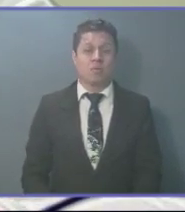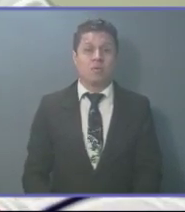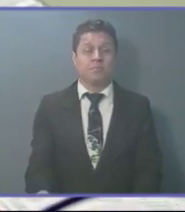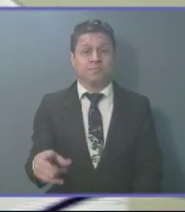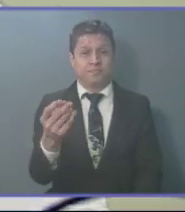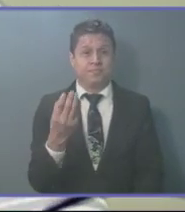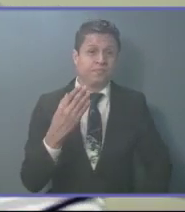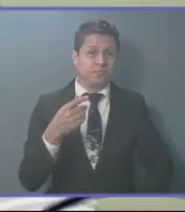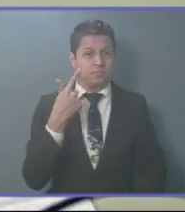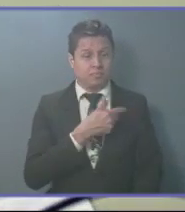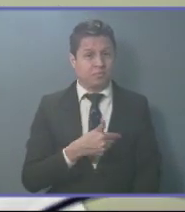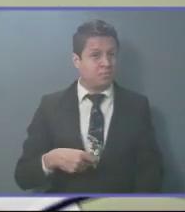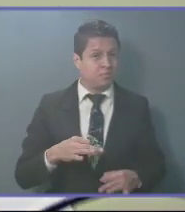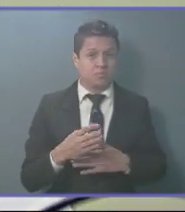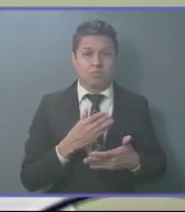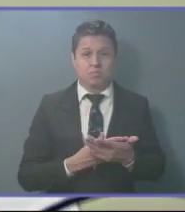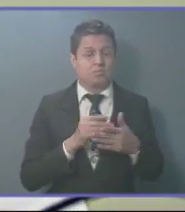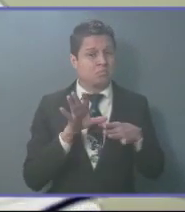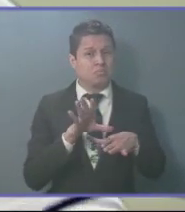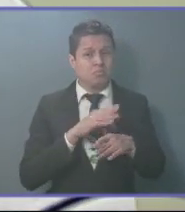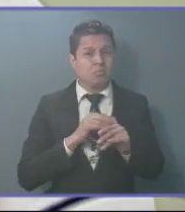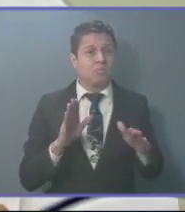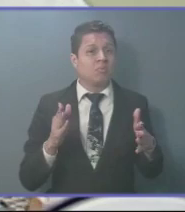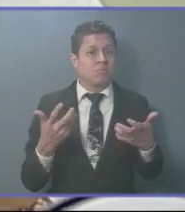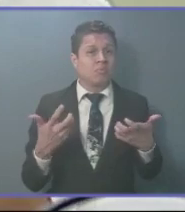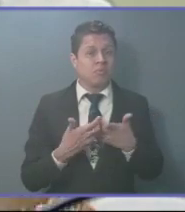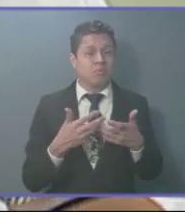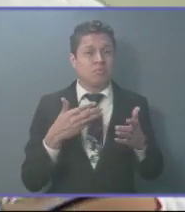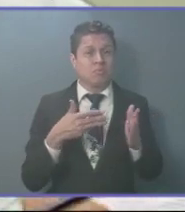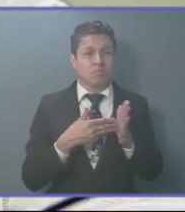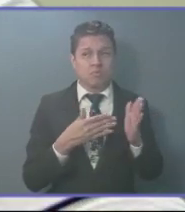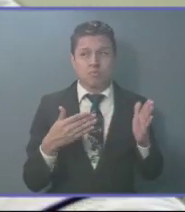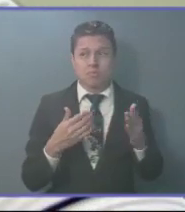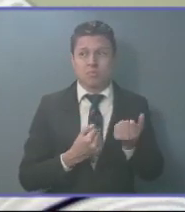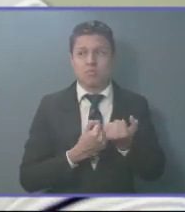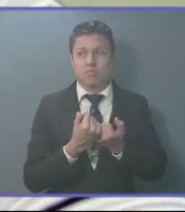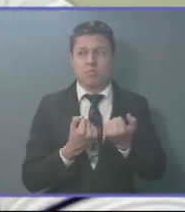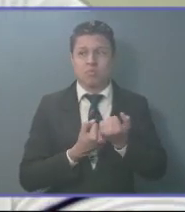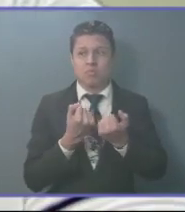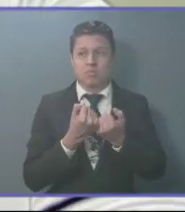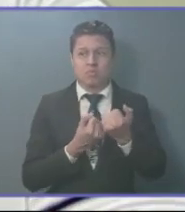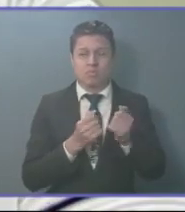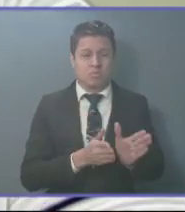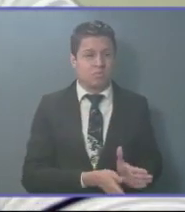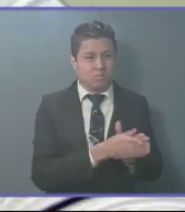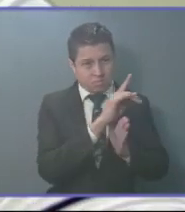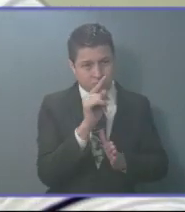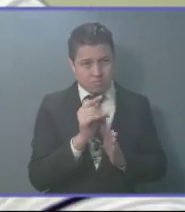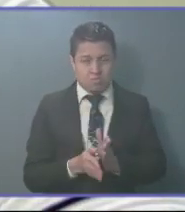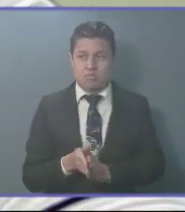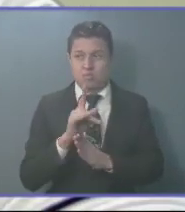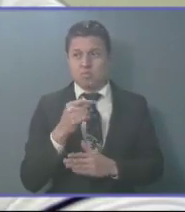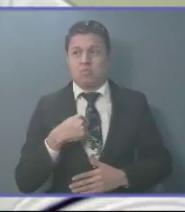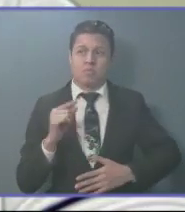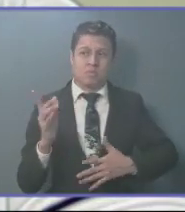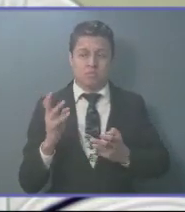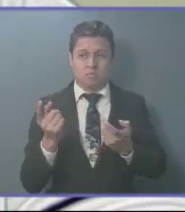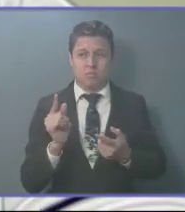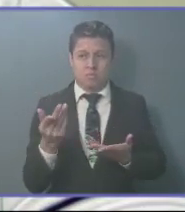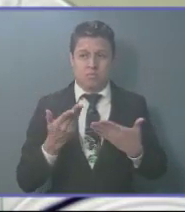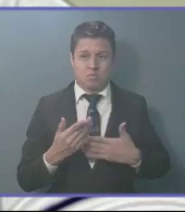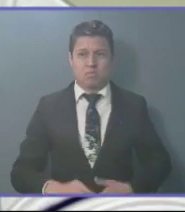presidente que lo veta porque violentamos el deber de colaboración entre órganos, pero yo me quiero permitir decir que